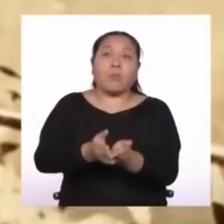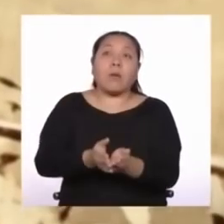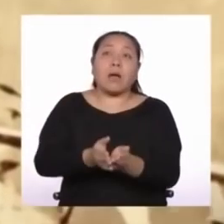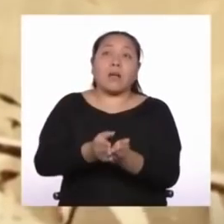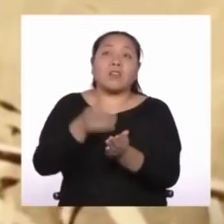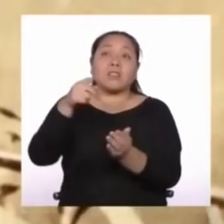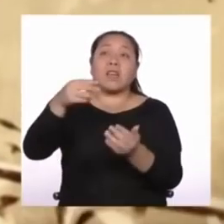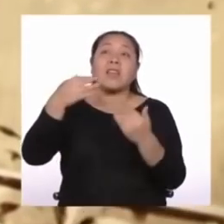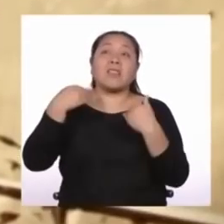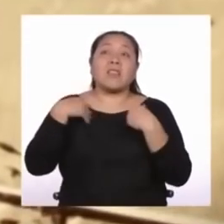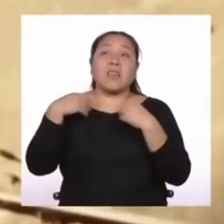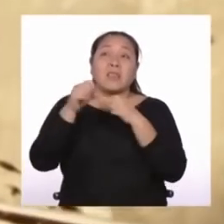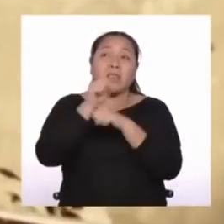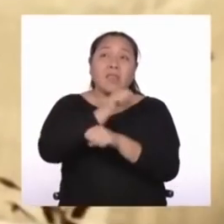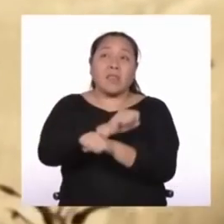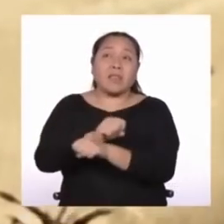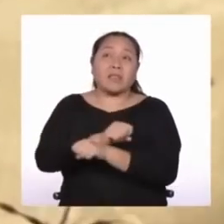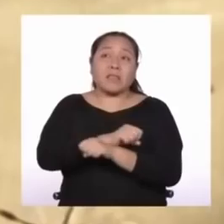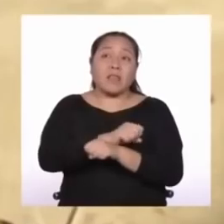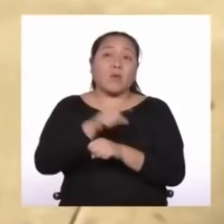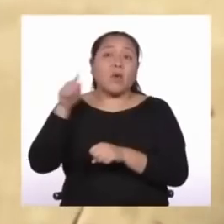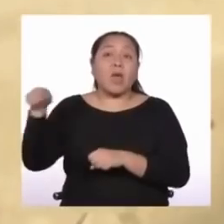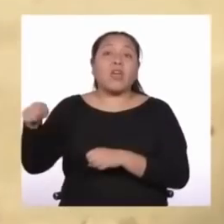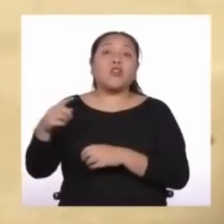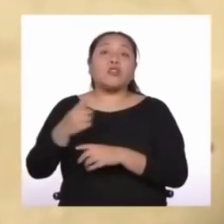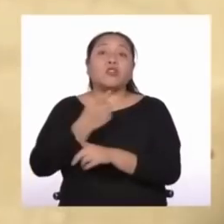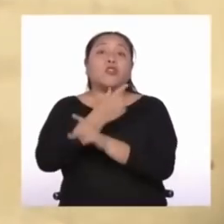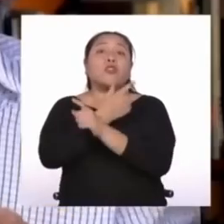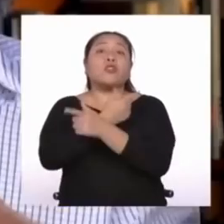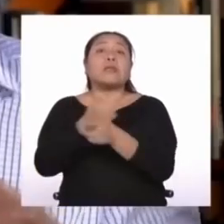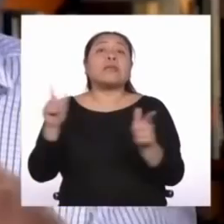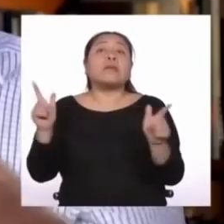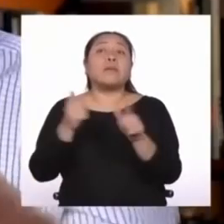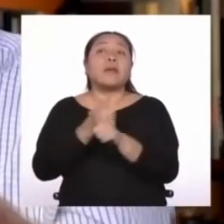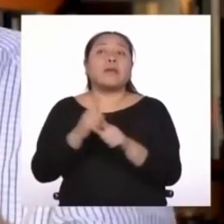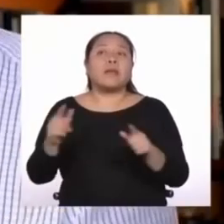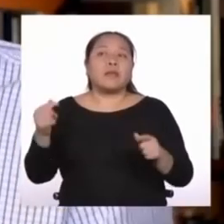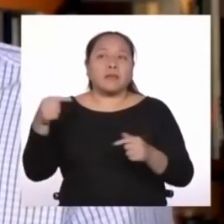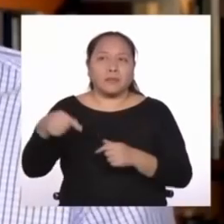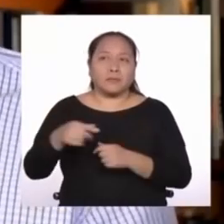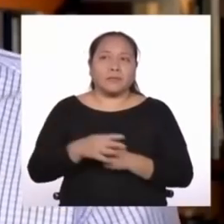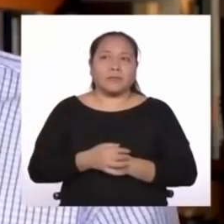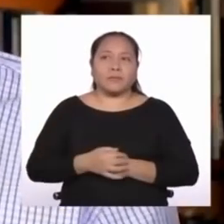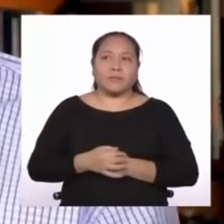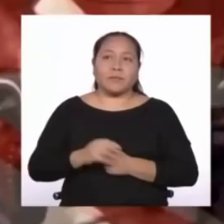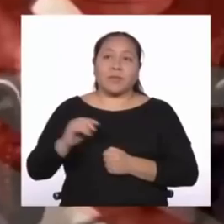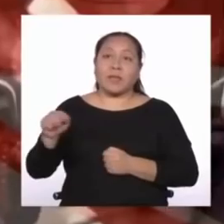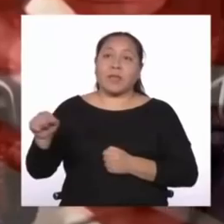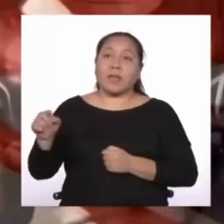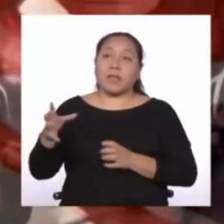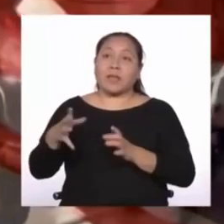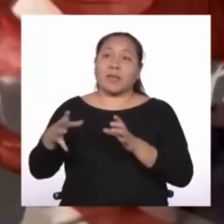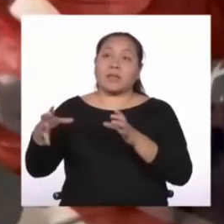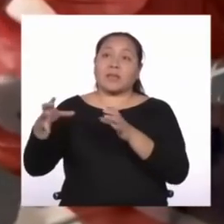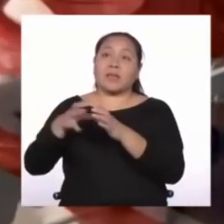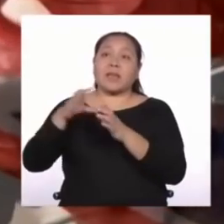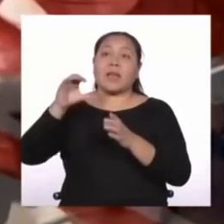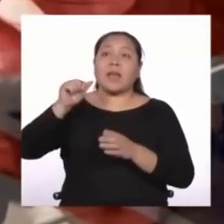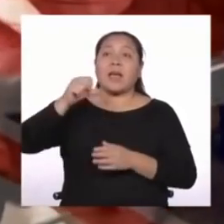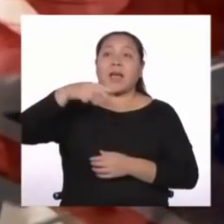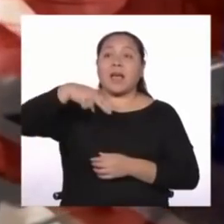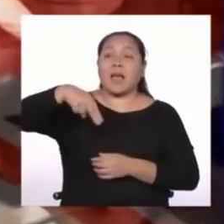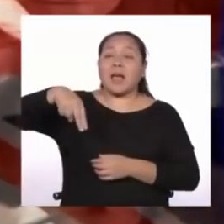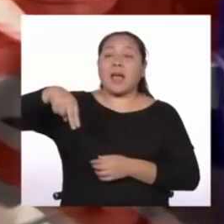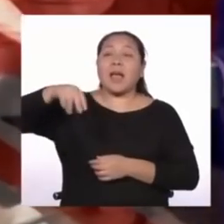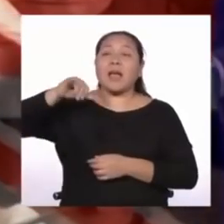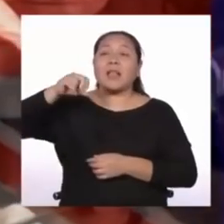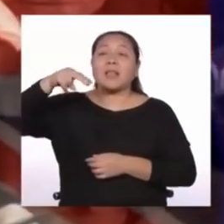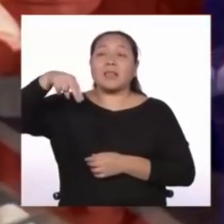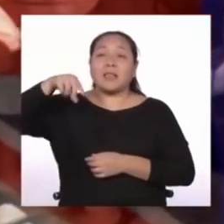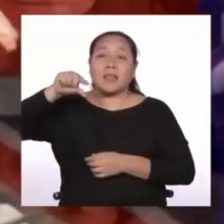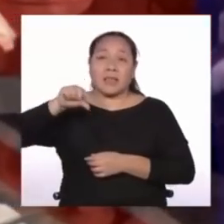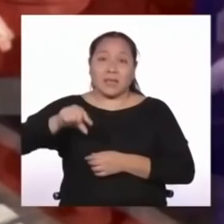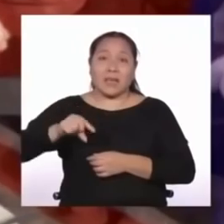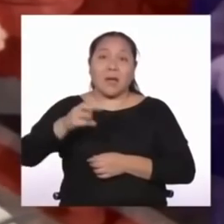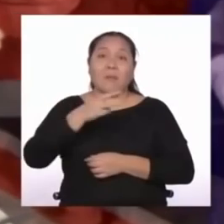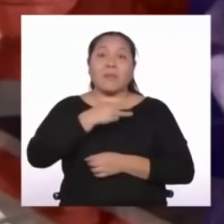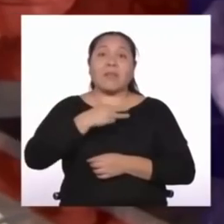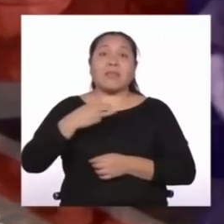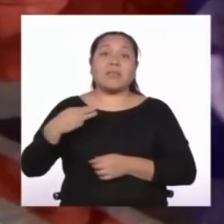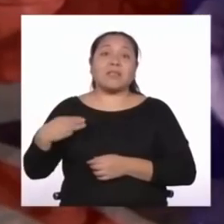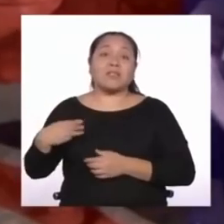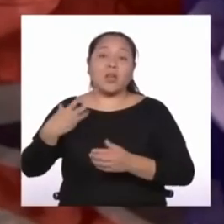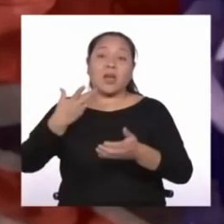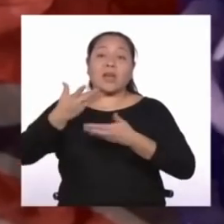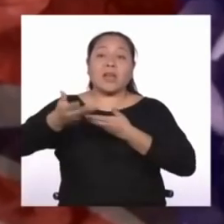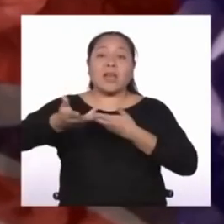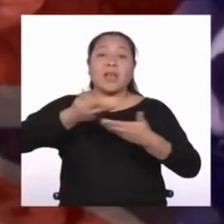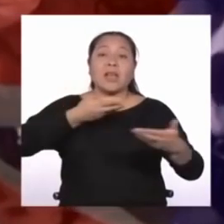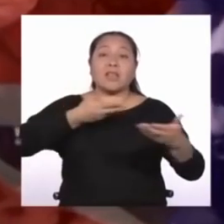estos dos fenómenos se, digamos, juntan y Canning, digamos, es uno de los impulsores como ministro de Relaciones Exteriores de